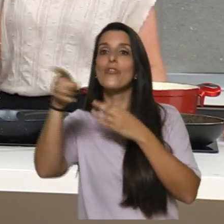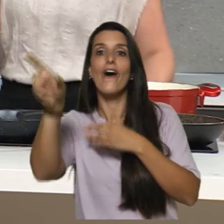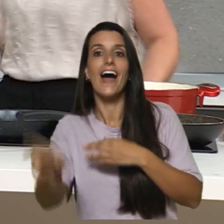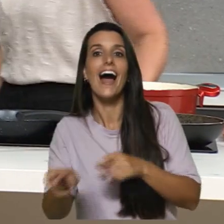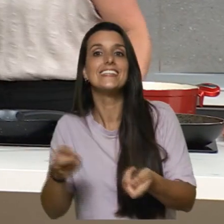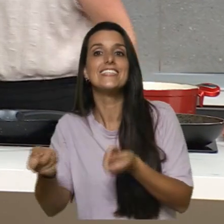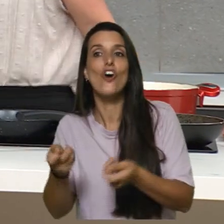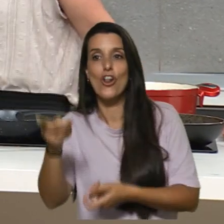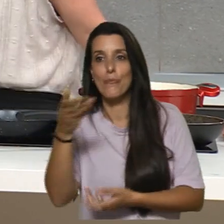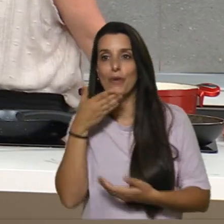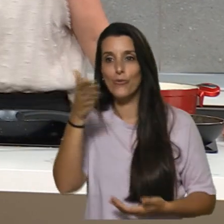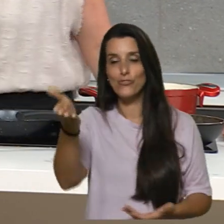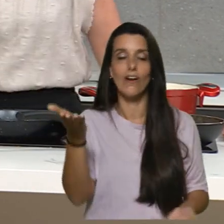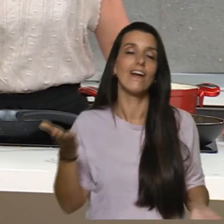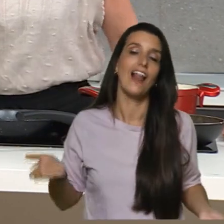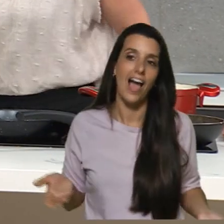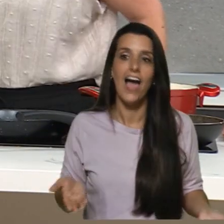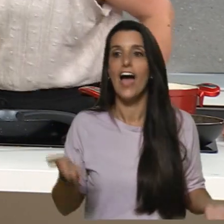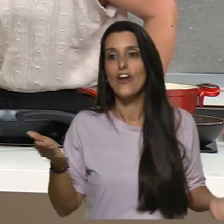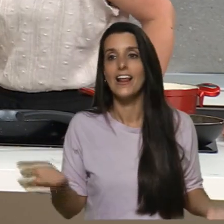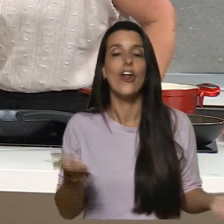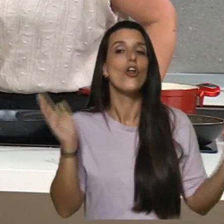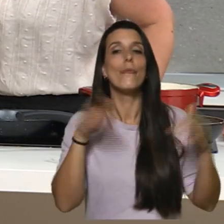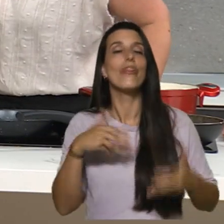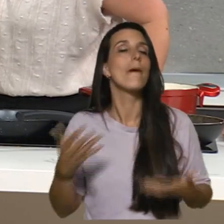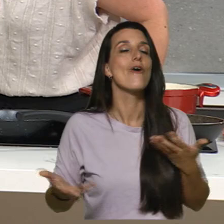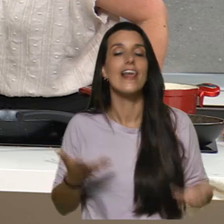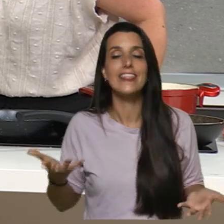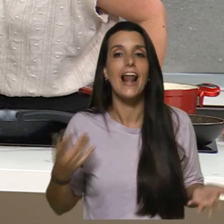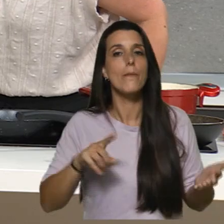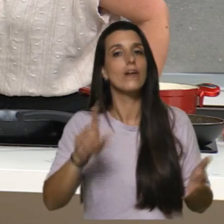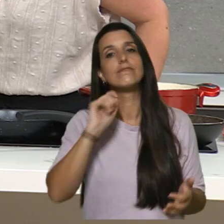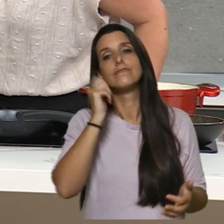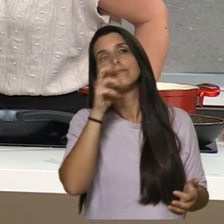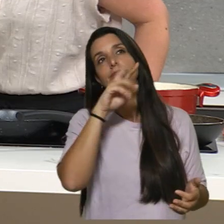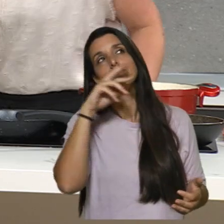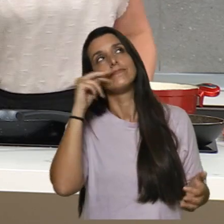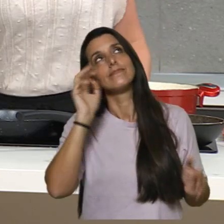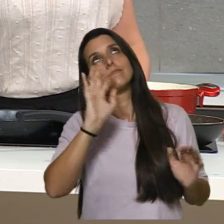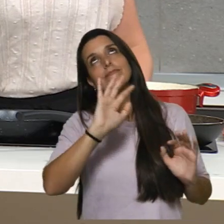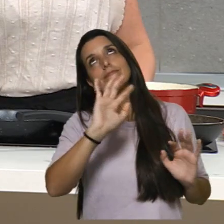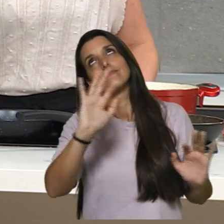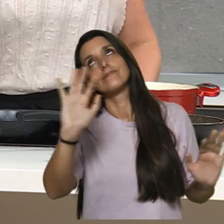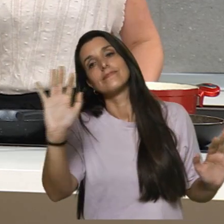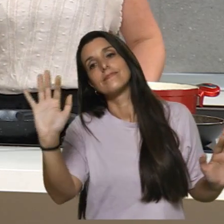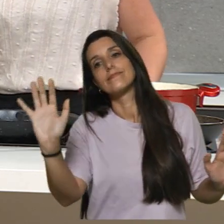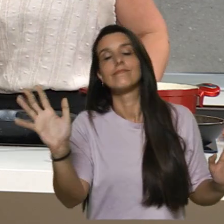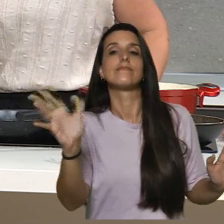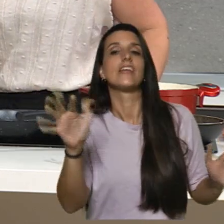sacando las cosas del tupper con Ceci. Todo, no podía molestar. Seguro. Ahora, qué rico todo, Lorenzo. ¿Qué